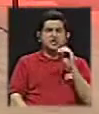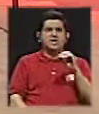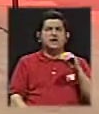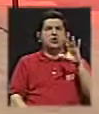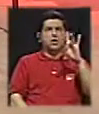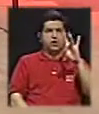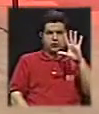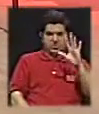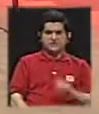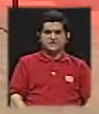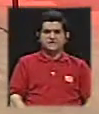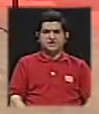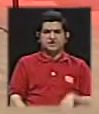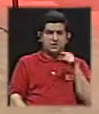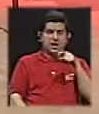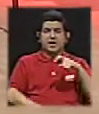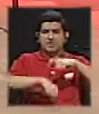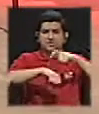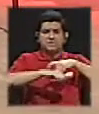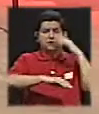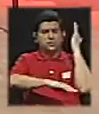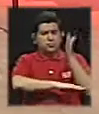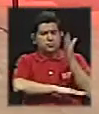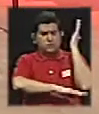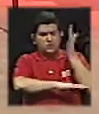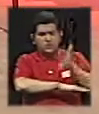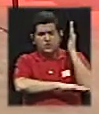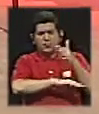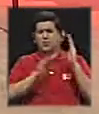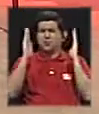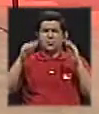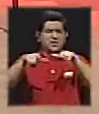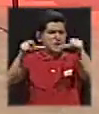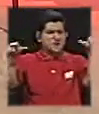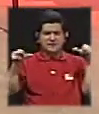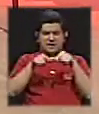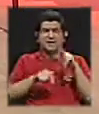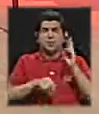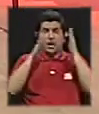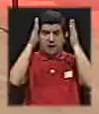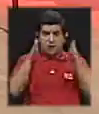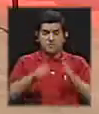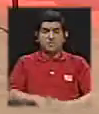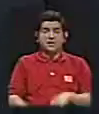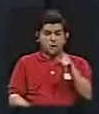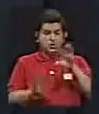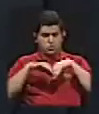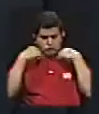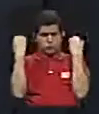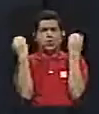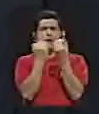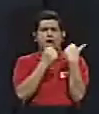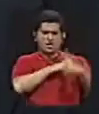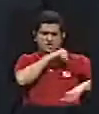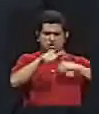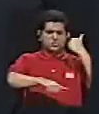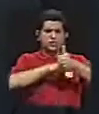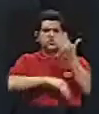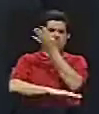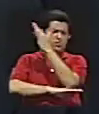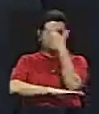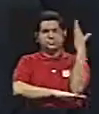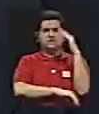que se da una corta de árboles enorme dentro del territorio y los compañeros se organizan y deciden luchar por nuestros